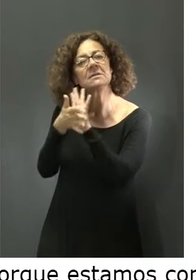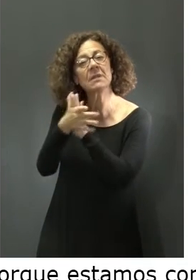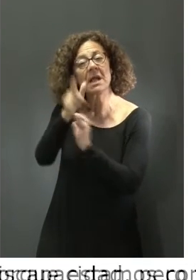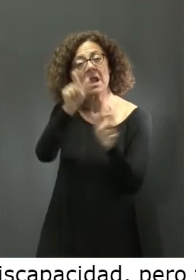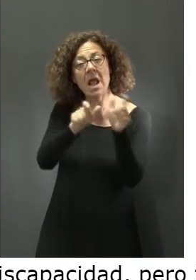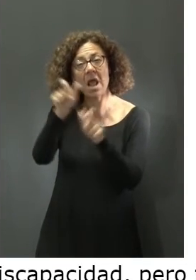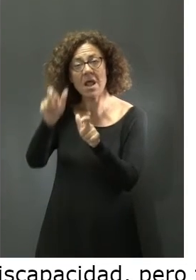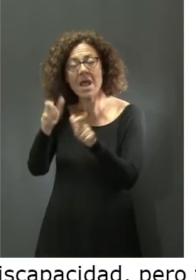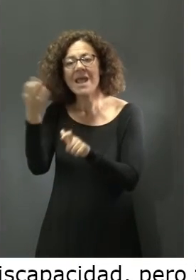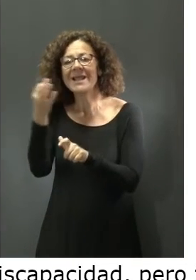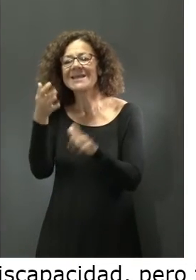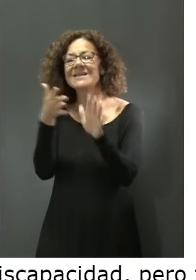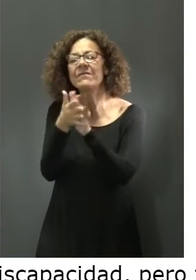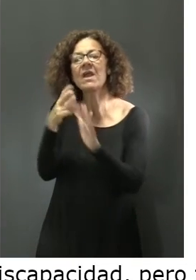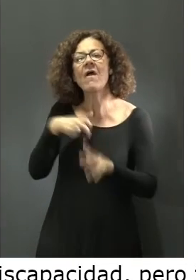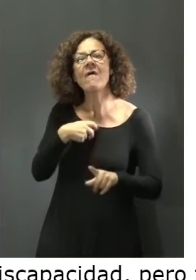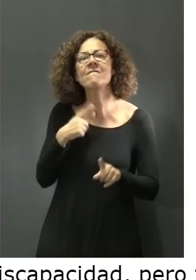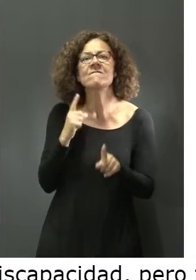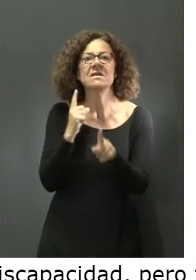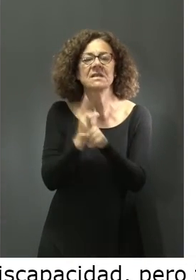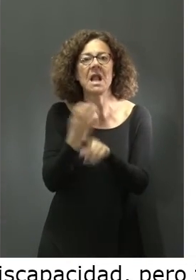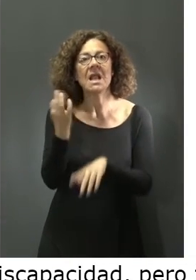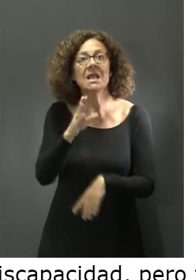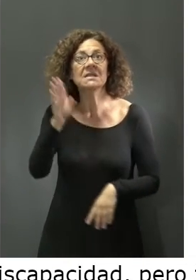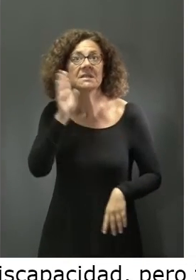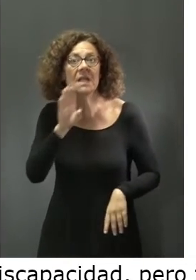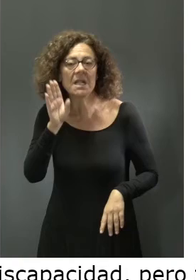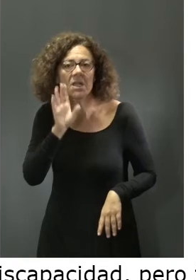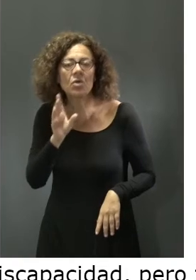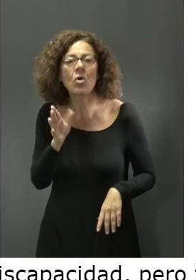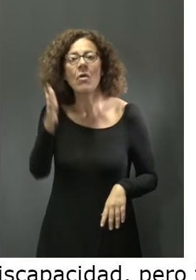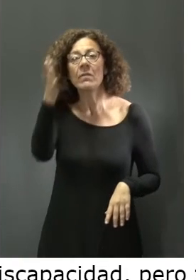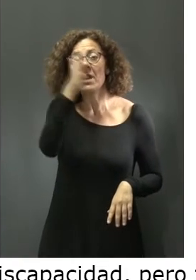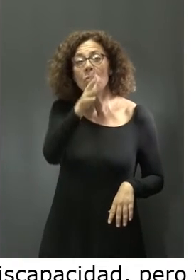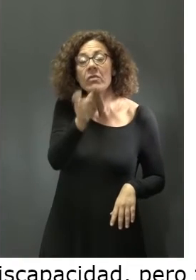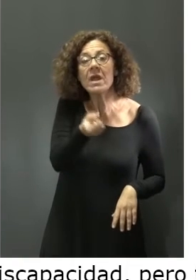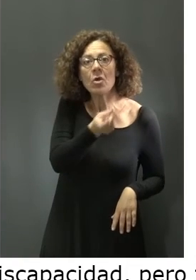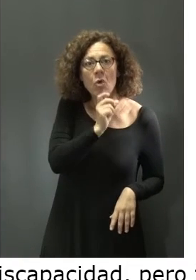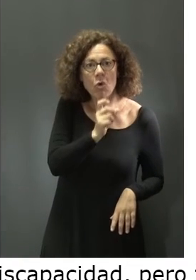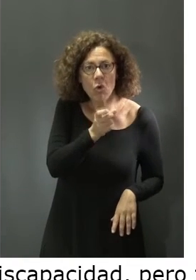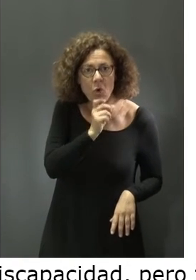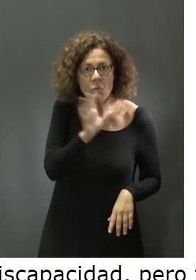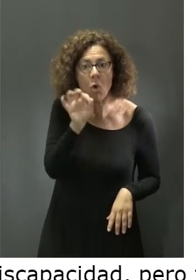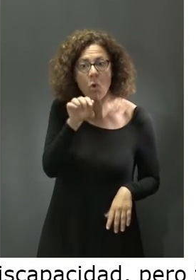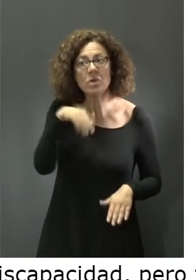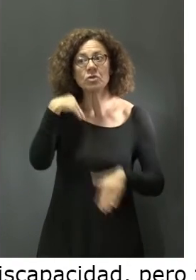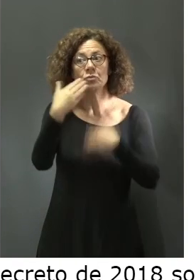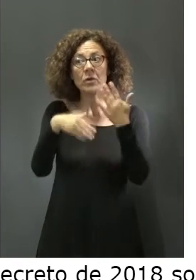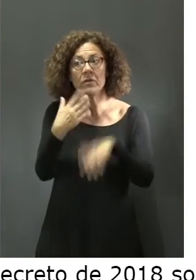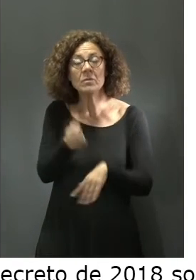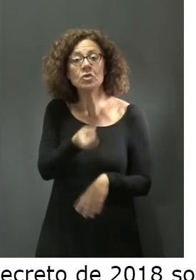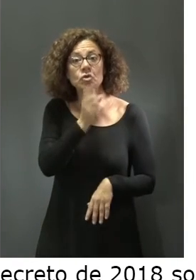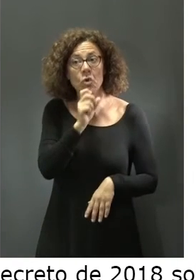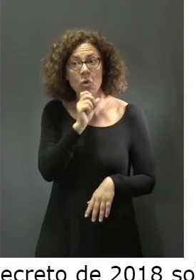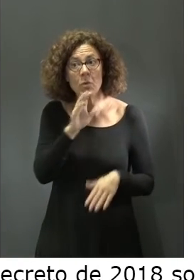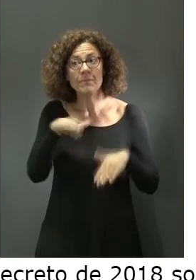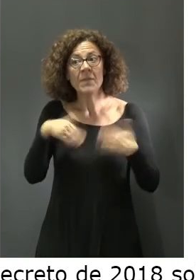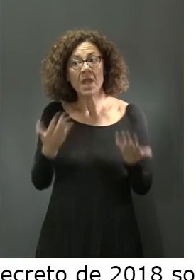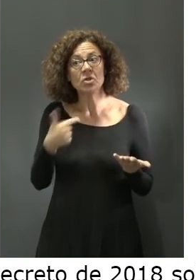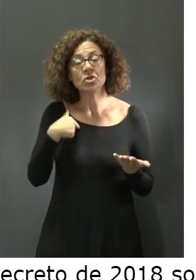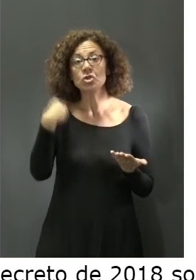ciudadano lo que es un fiscal, qué es un delito, cómo se denuncia un hecho o qué son estos procedimientos. Por tanto, creo